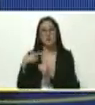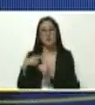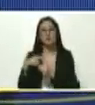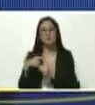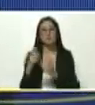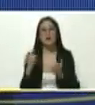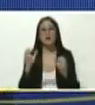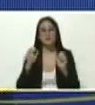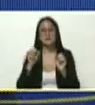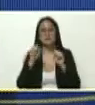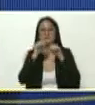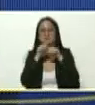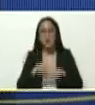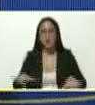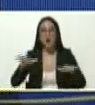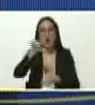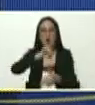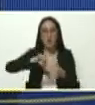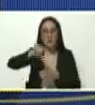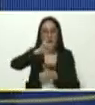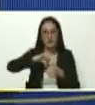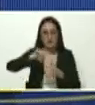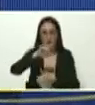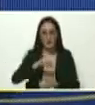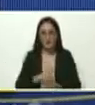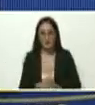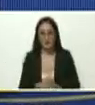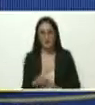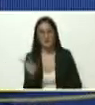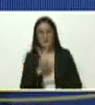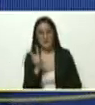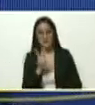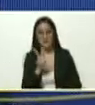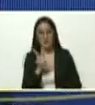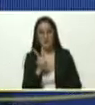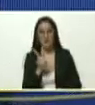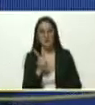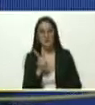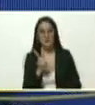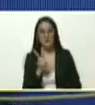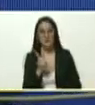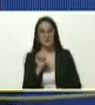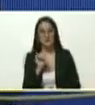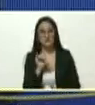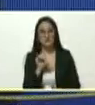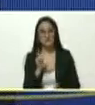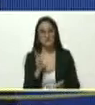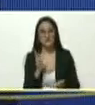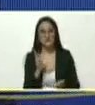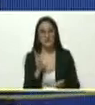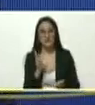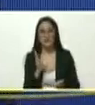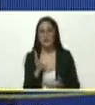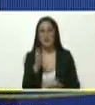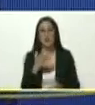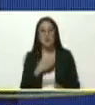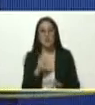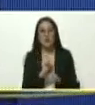cooperación. Hemos dicho que Venezuela forma parte de una ecuación